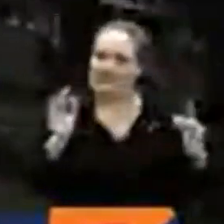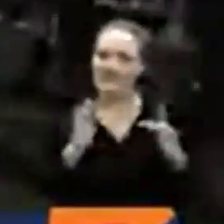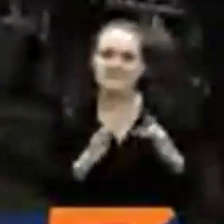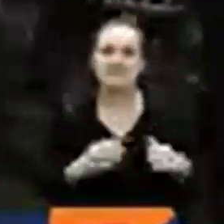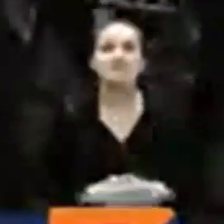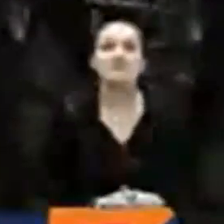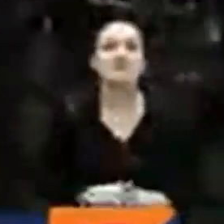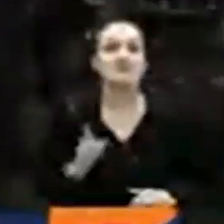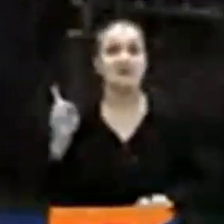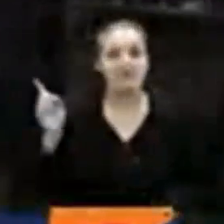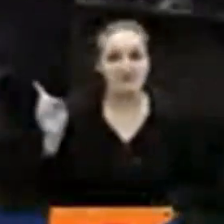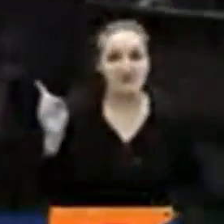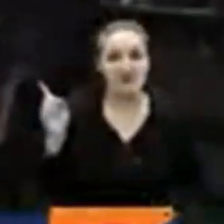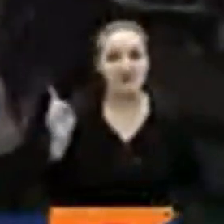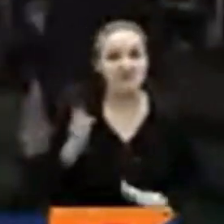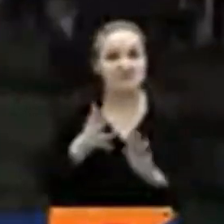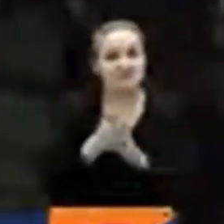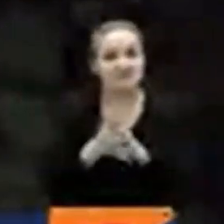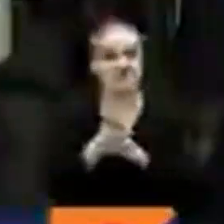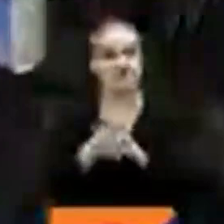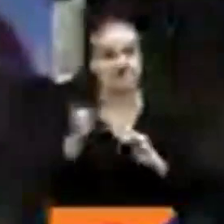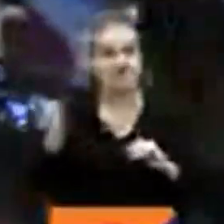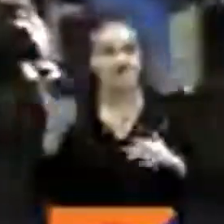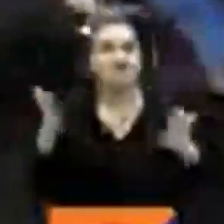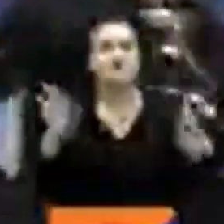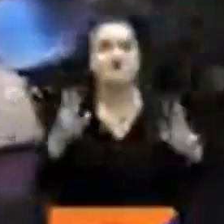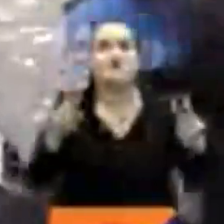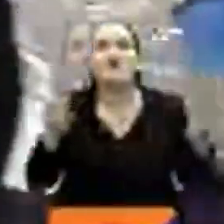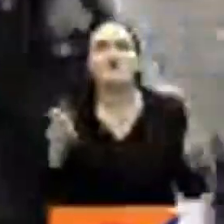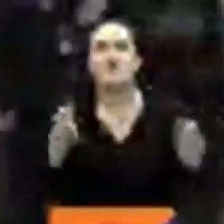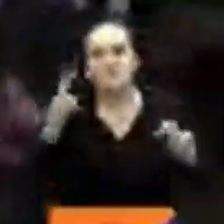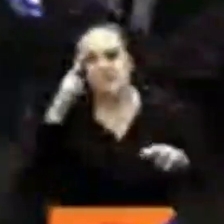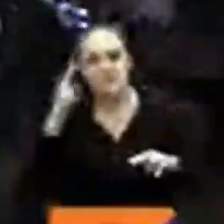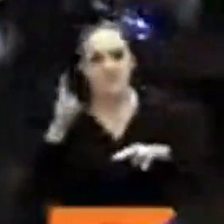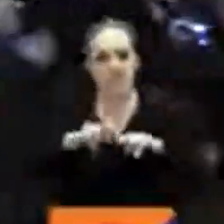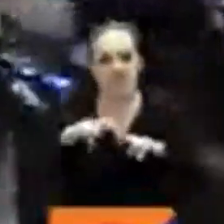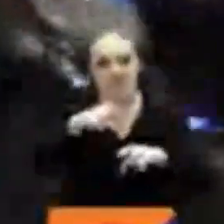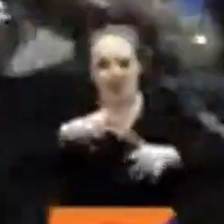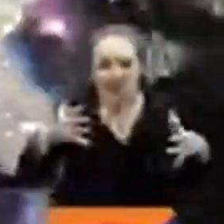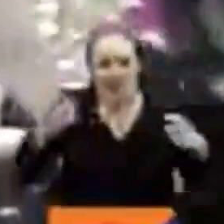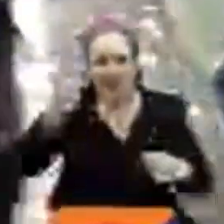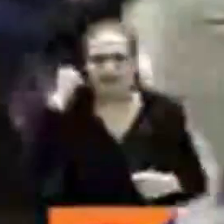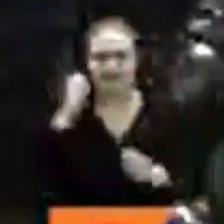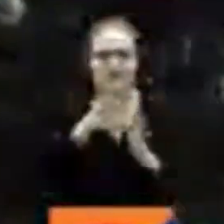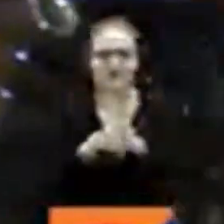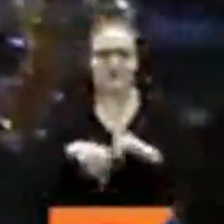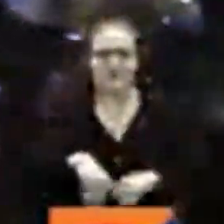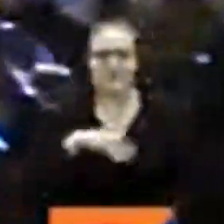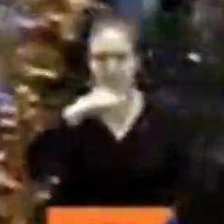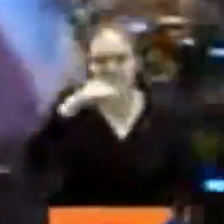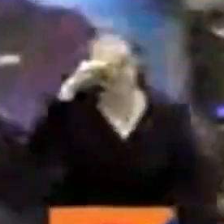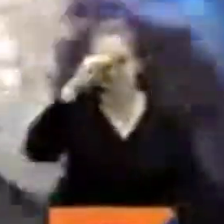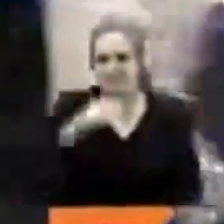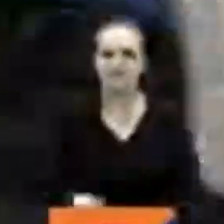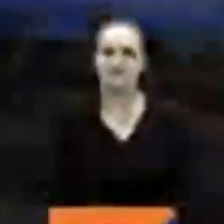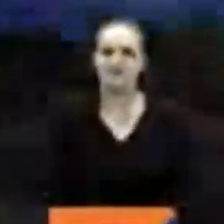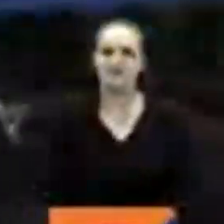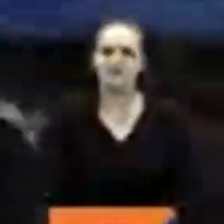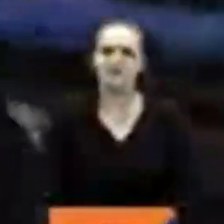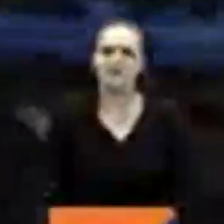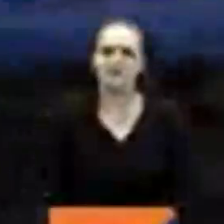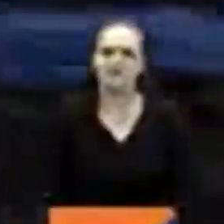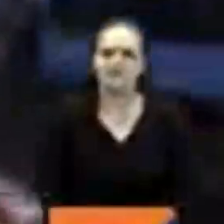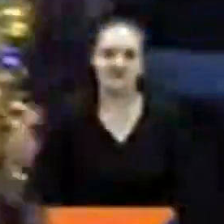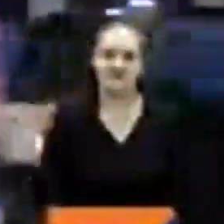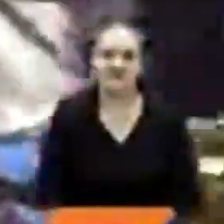año. Con estas imágenes de este desfile de mitos y leyendas nos despedimos a esta hora desde Medellín. Ismael Tobón, RTVC Noticias, conectados 24/7.